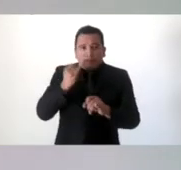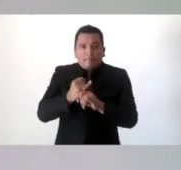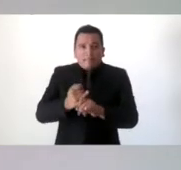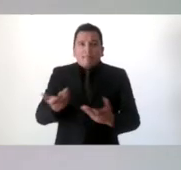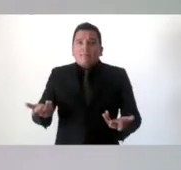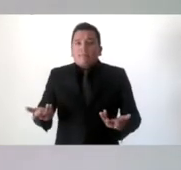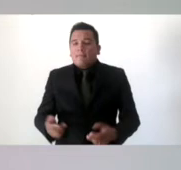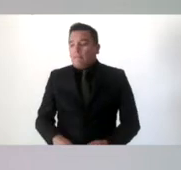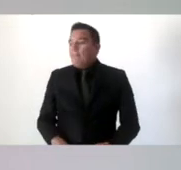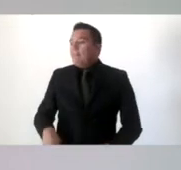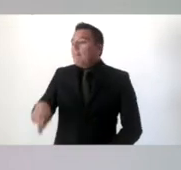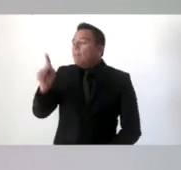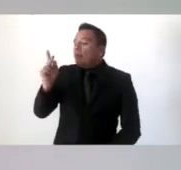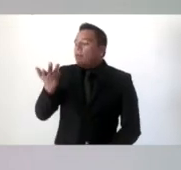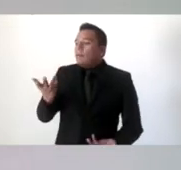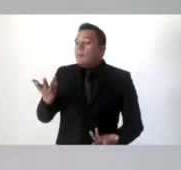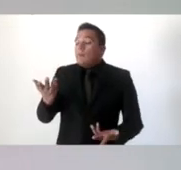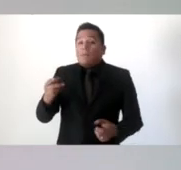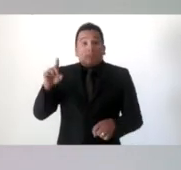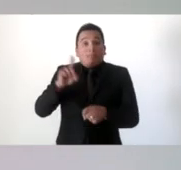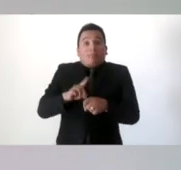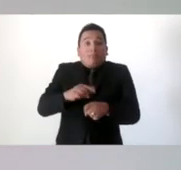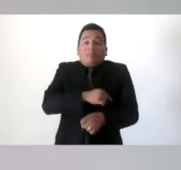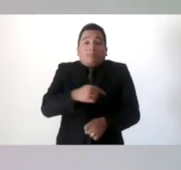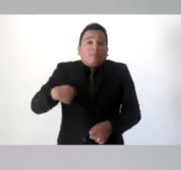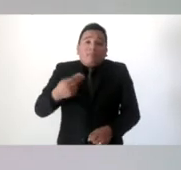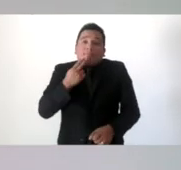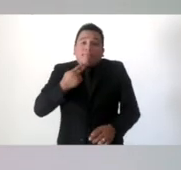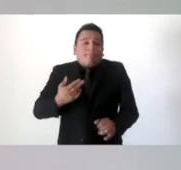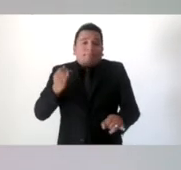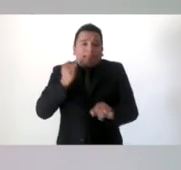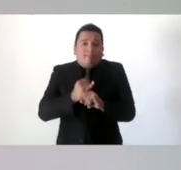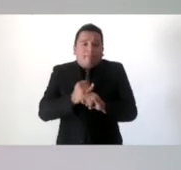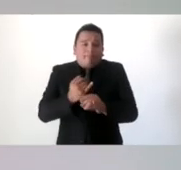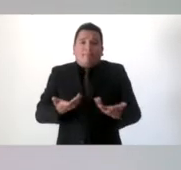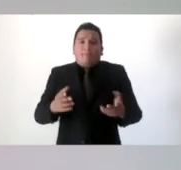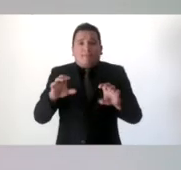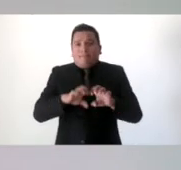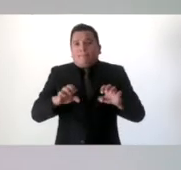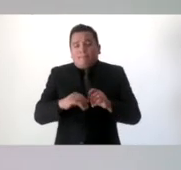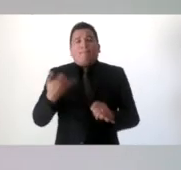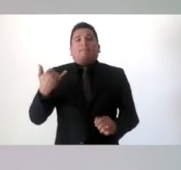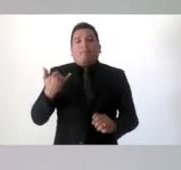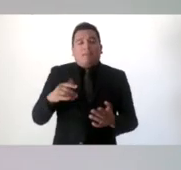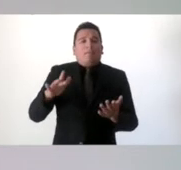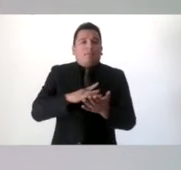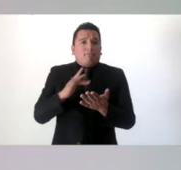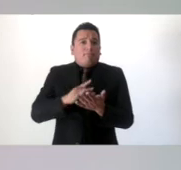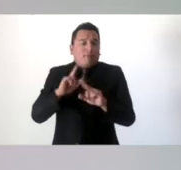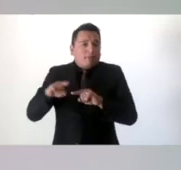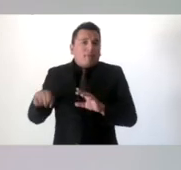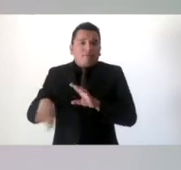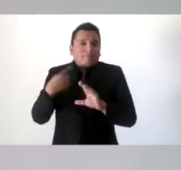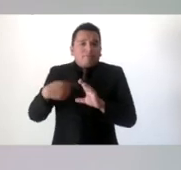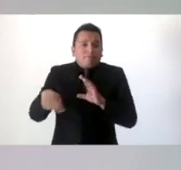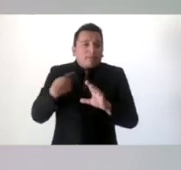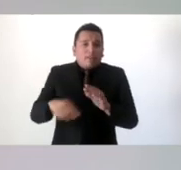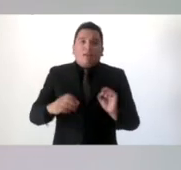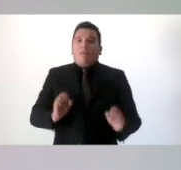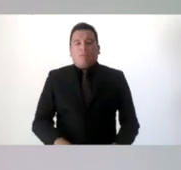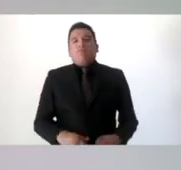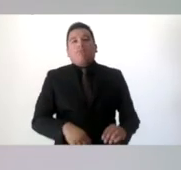por Internet, no obstante que todos los días hacemos transacciones a través de mecanismos celulares o por el propio